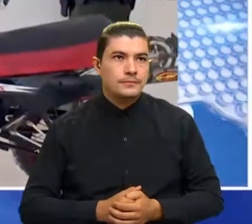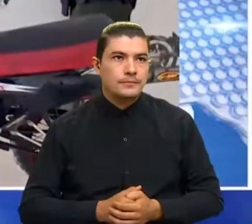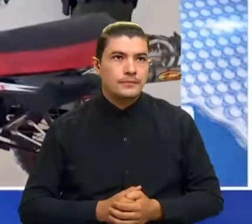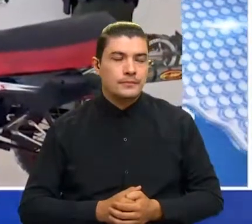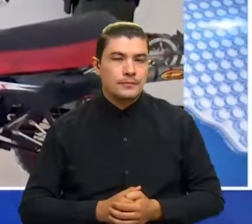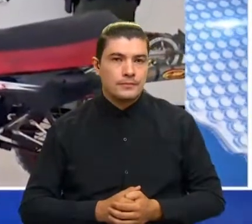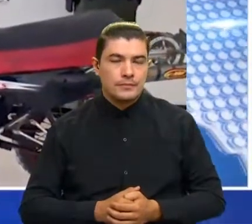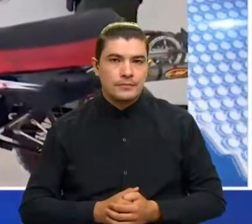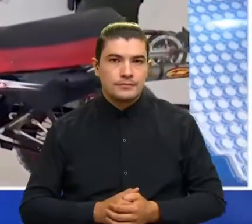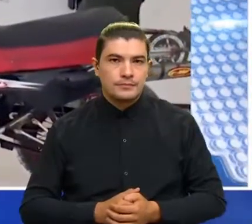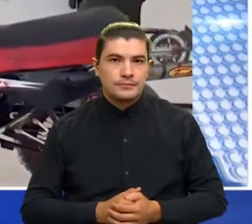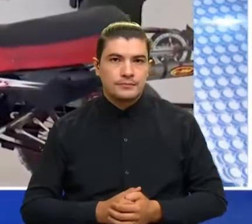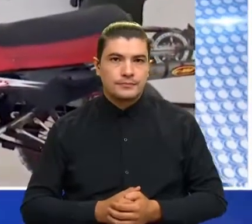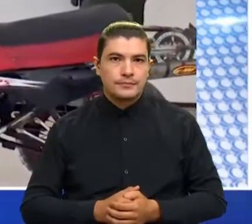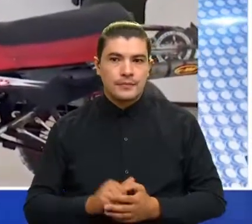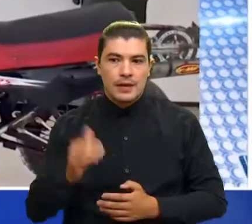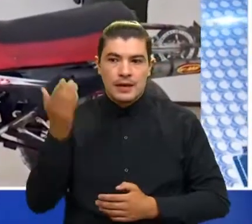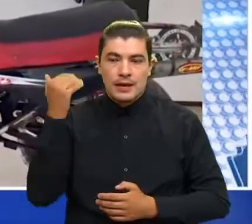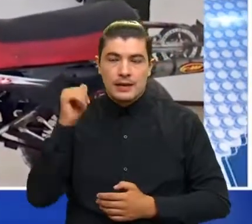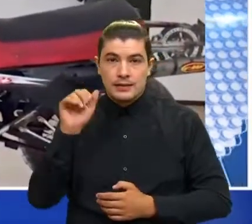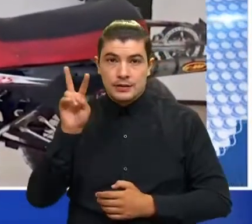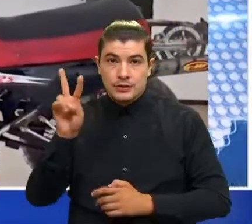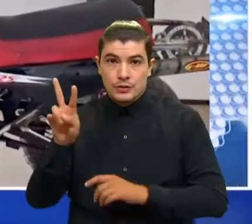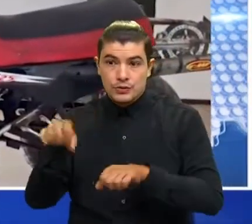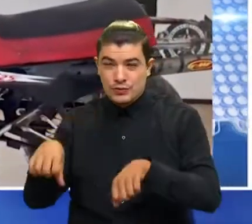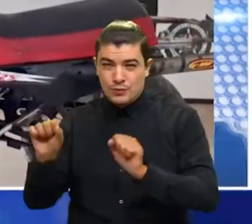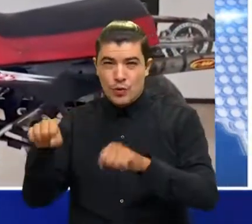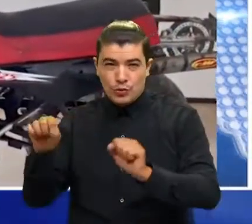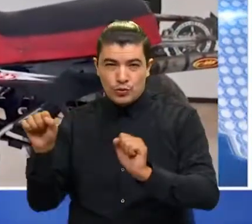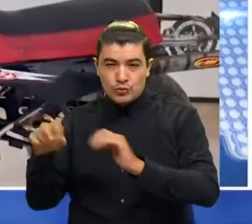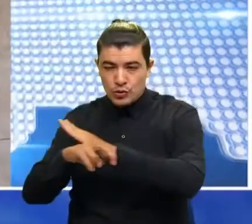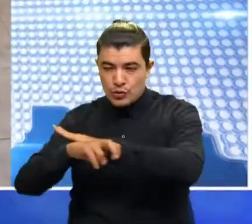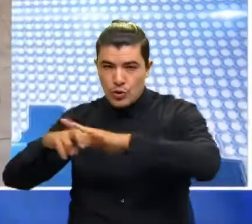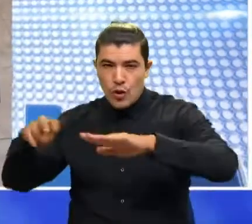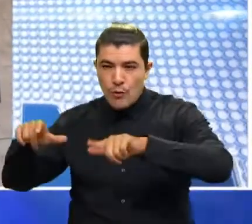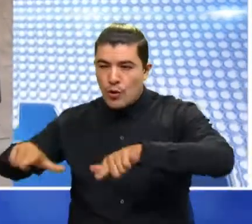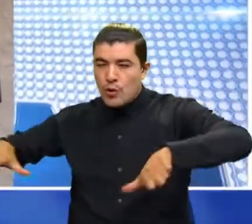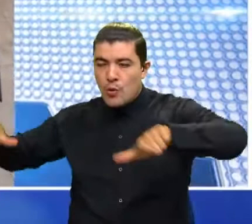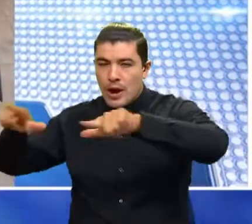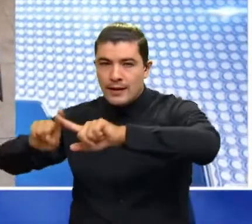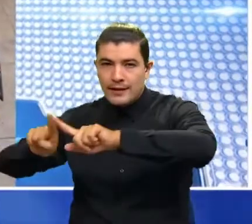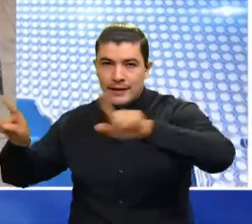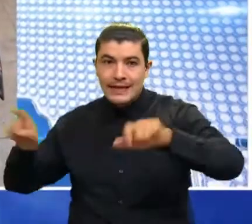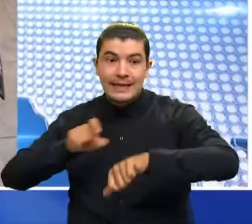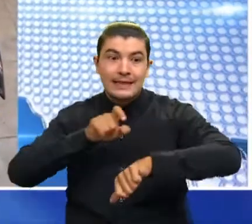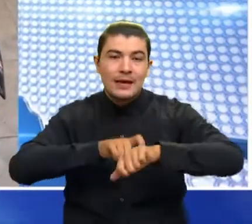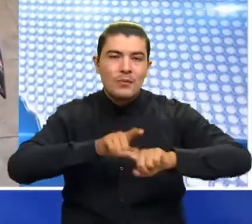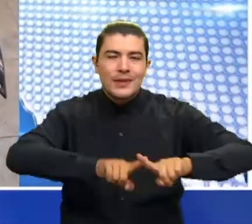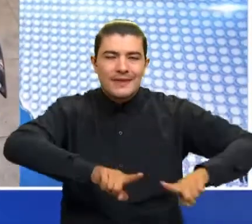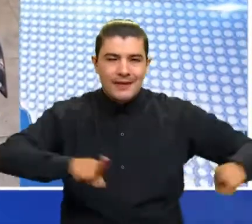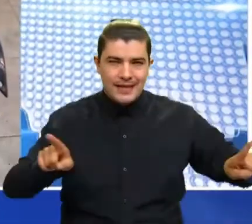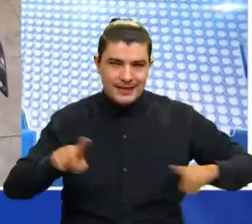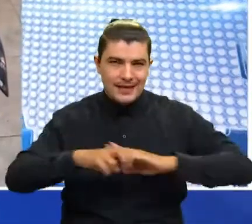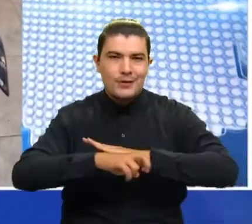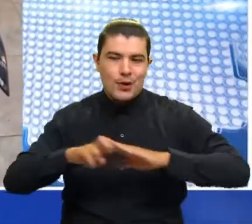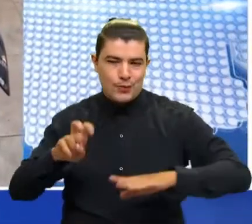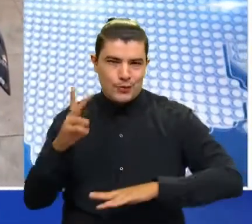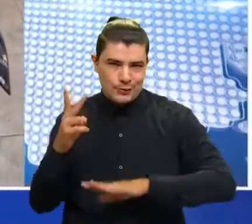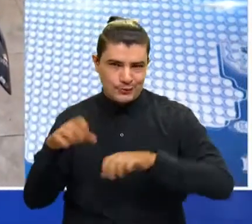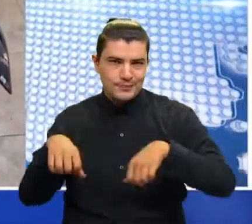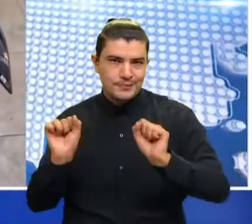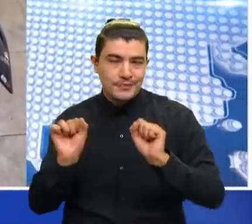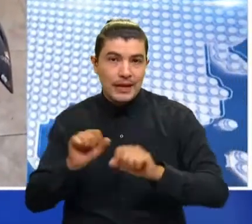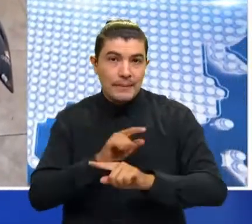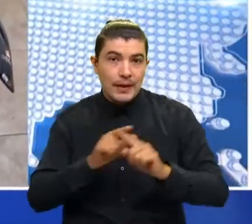Dos motocicletas que fueron hurtadas en diferentes escenarios y en diferentes épocas fueron recuperadas por la Policía